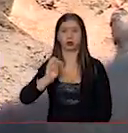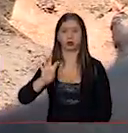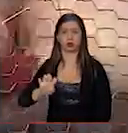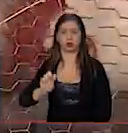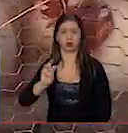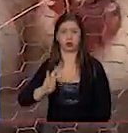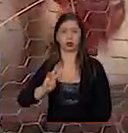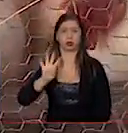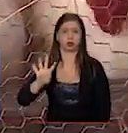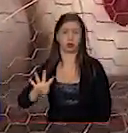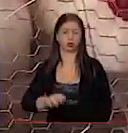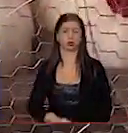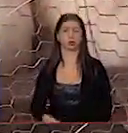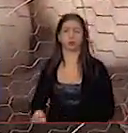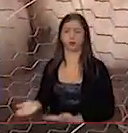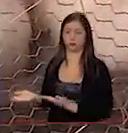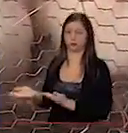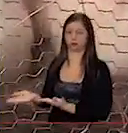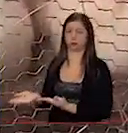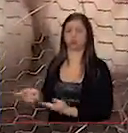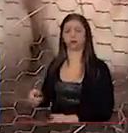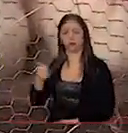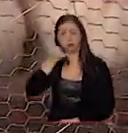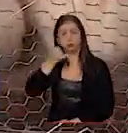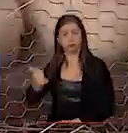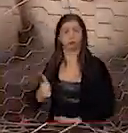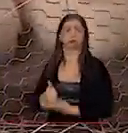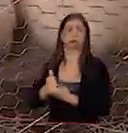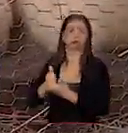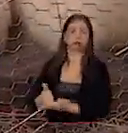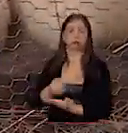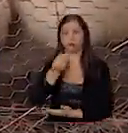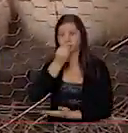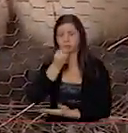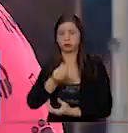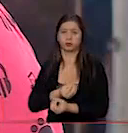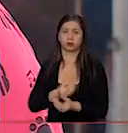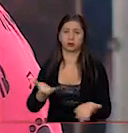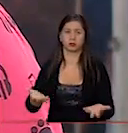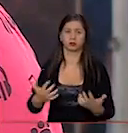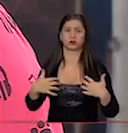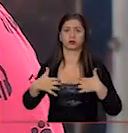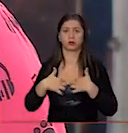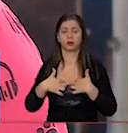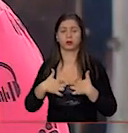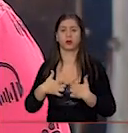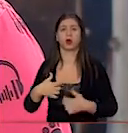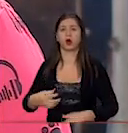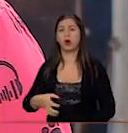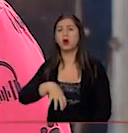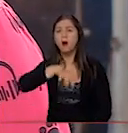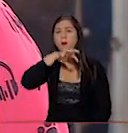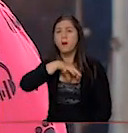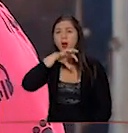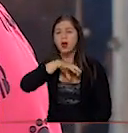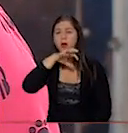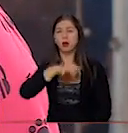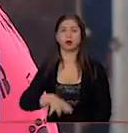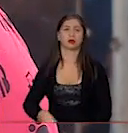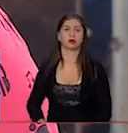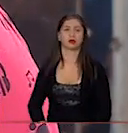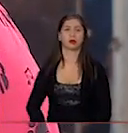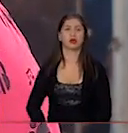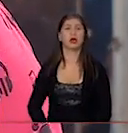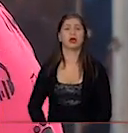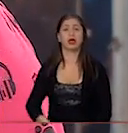322-344-9934. Nos pueden ayudar con alimento para los animalitos de la granja, como también alimento en pepas para los peluditos. El heno ha estado